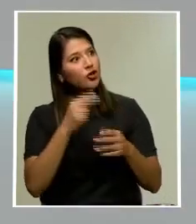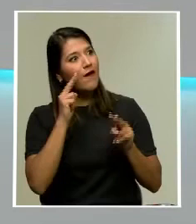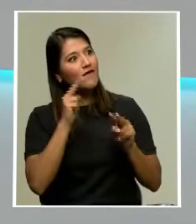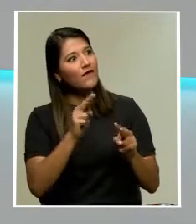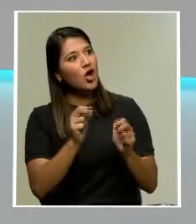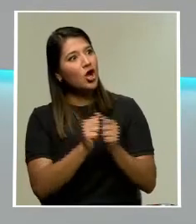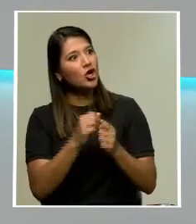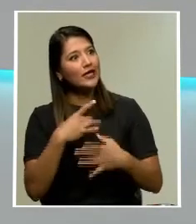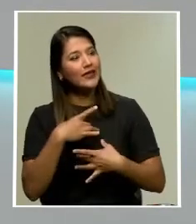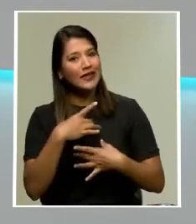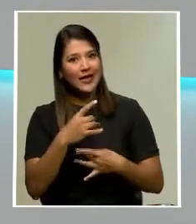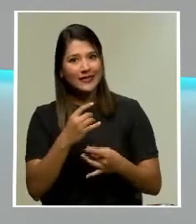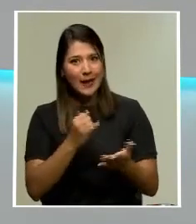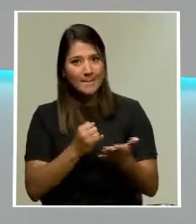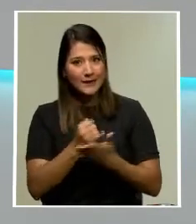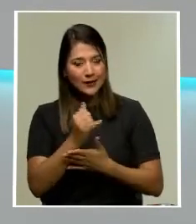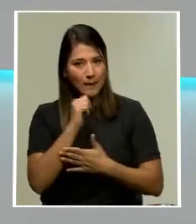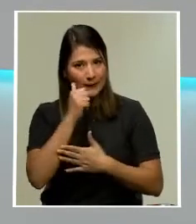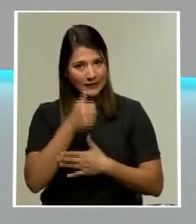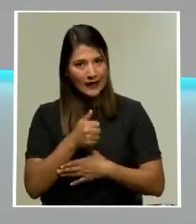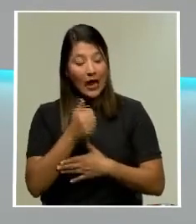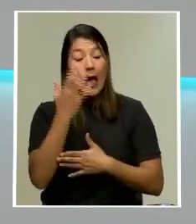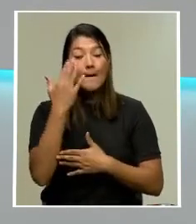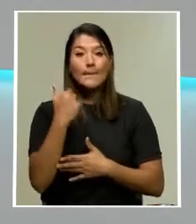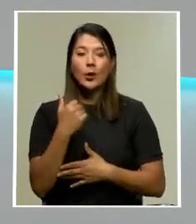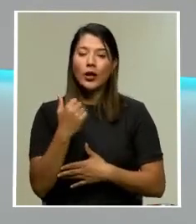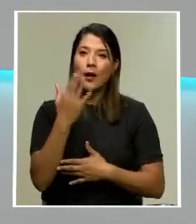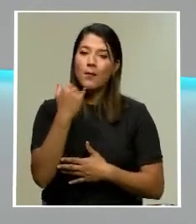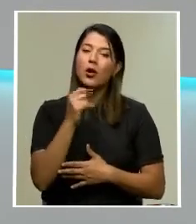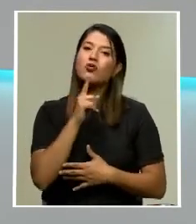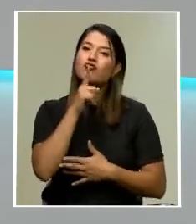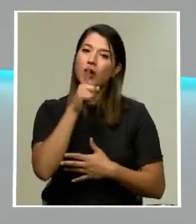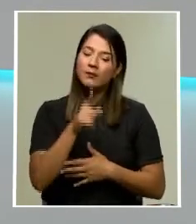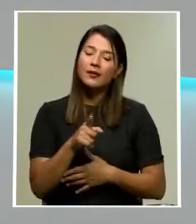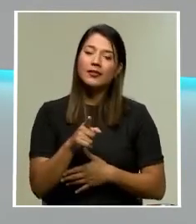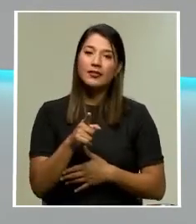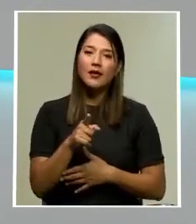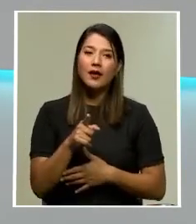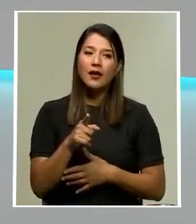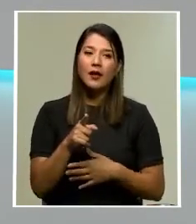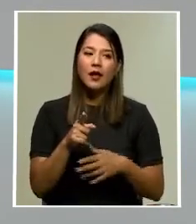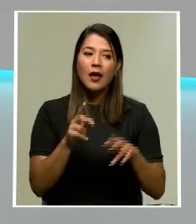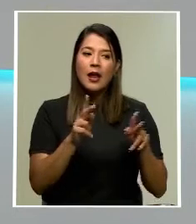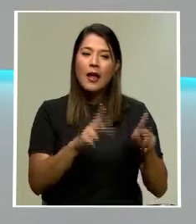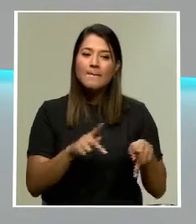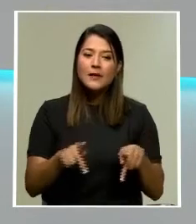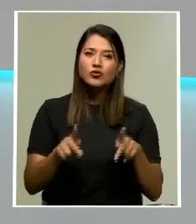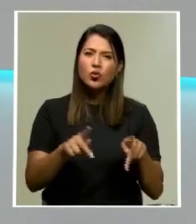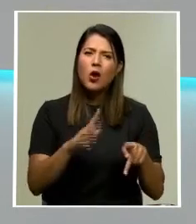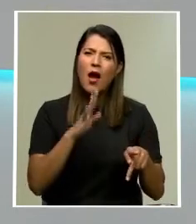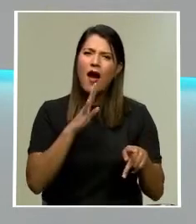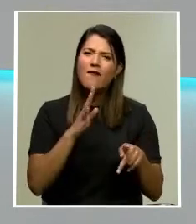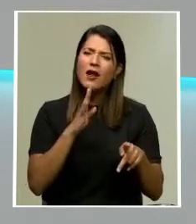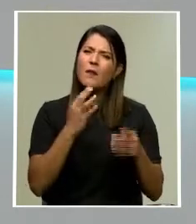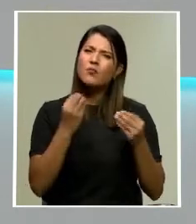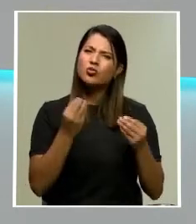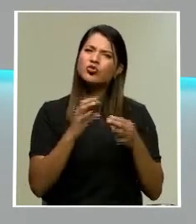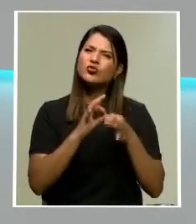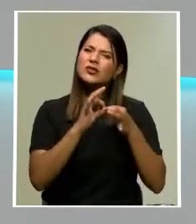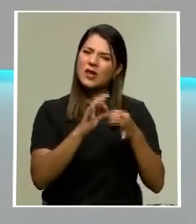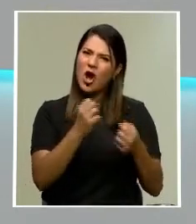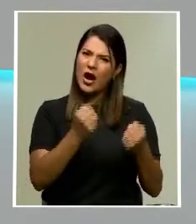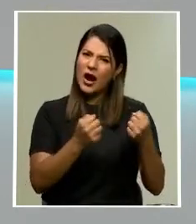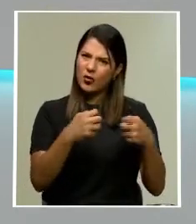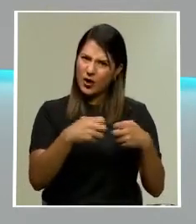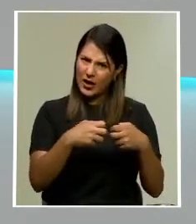la entrega de mañana, ¿sí? porque realmente hay muchos... La gente habla mucho de los carros eléctricos. Incluso